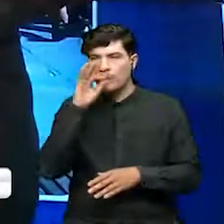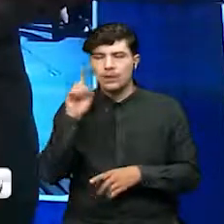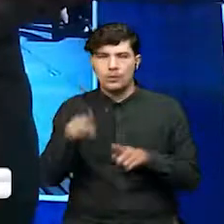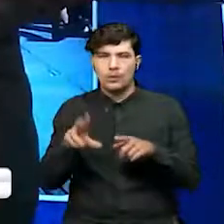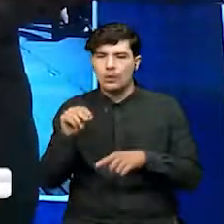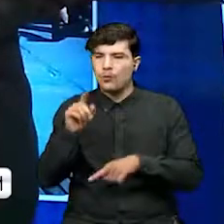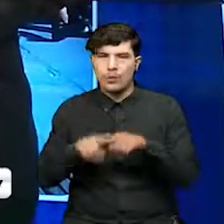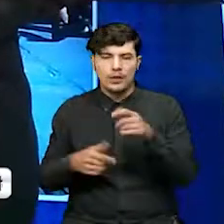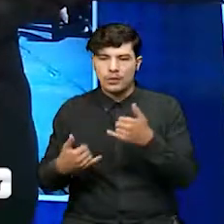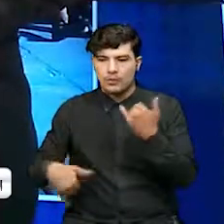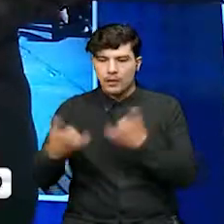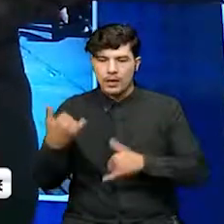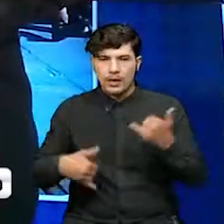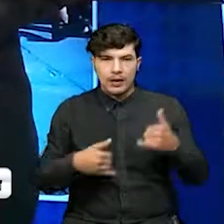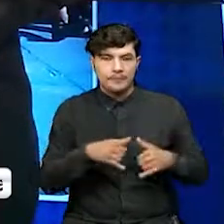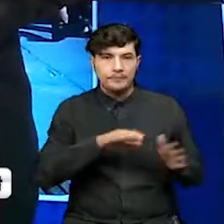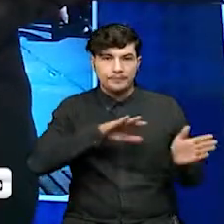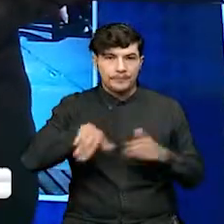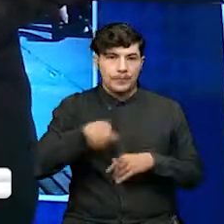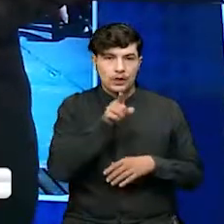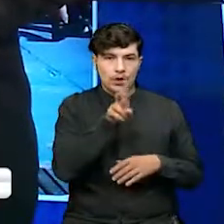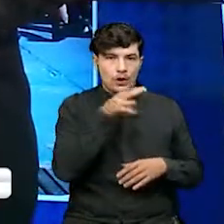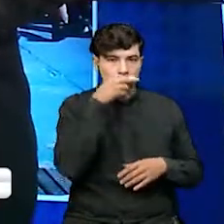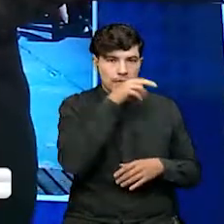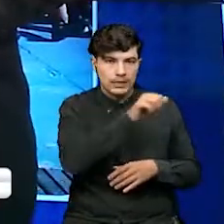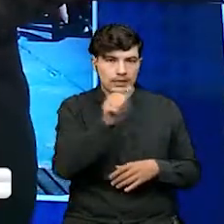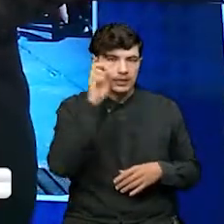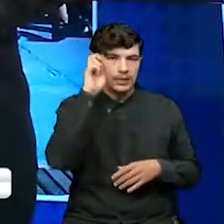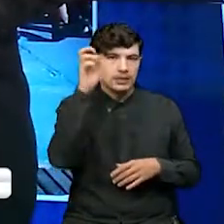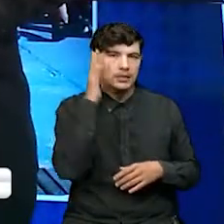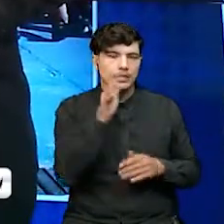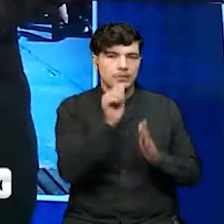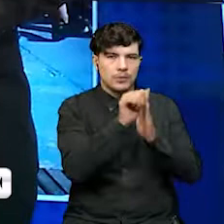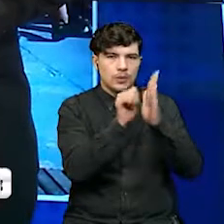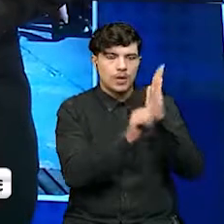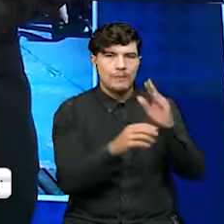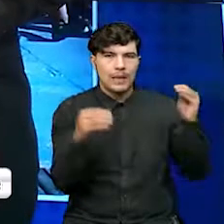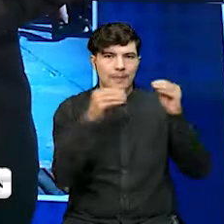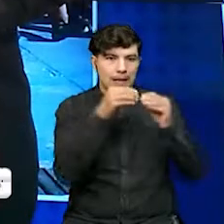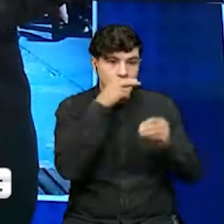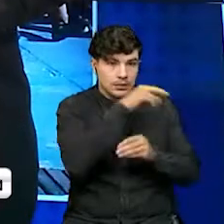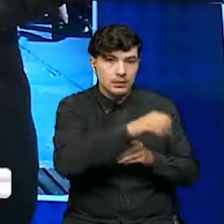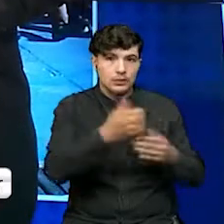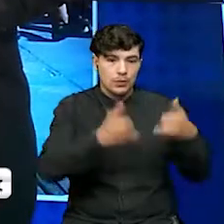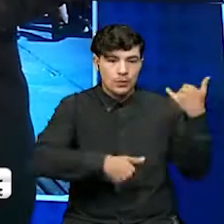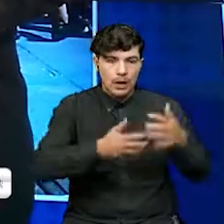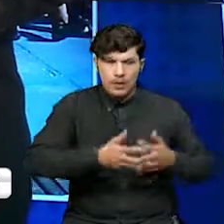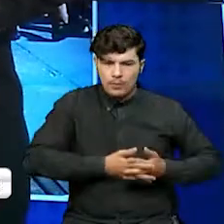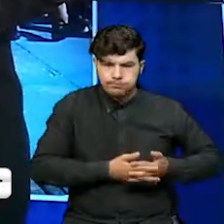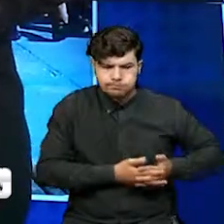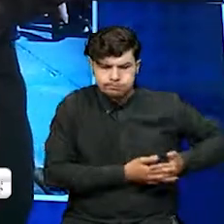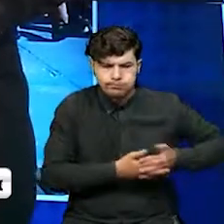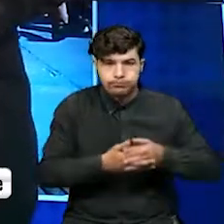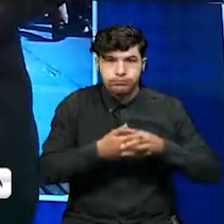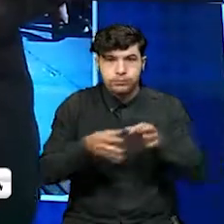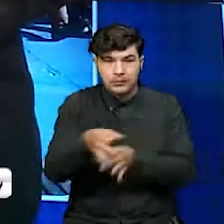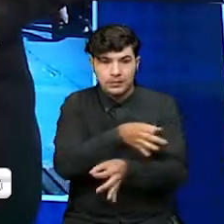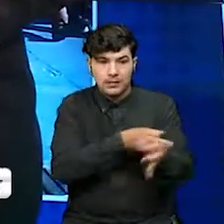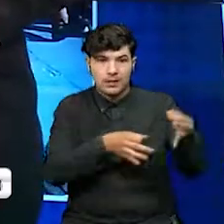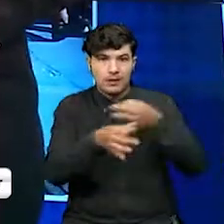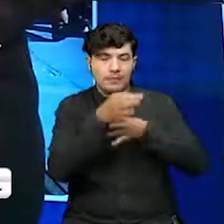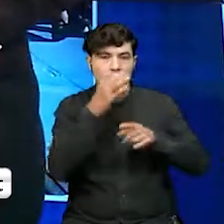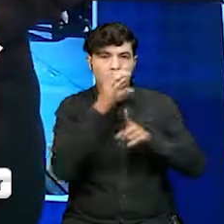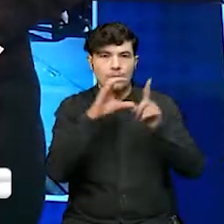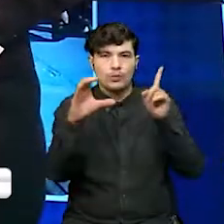dejamos el fútbol 12 niñas de norte de santander del programa más en niños jugando rugby tendrán intercambio cultural y